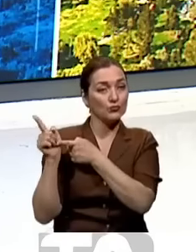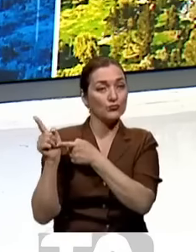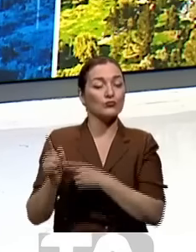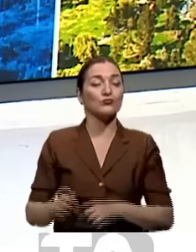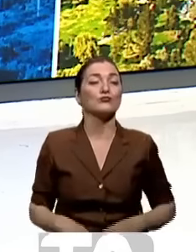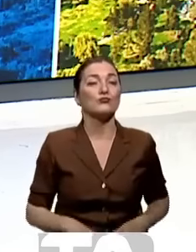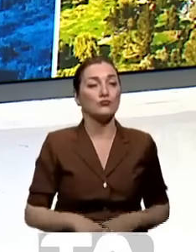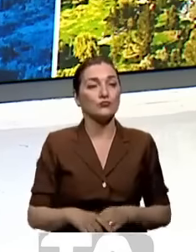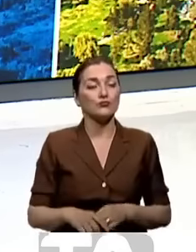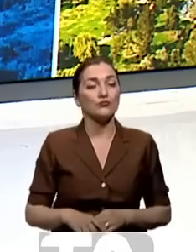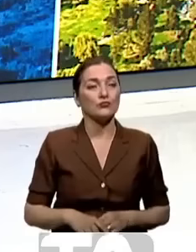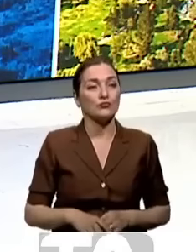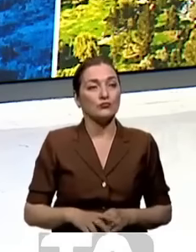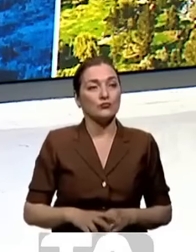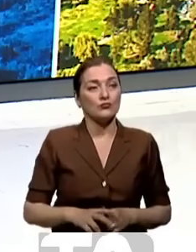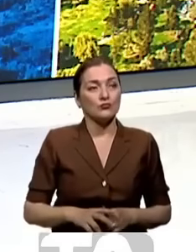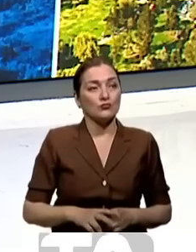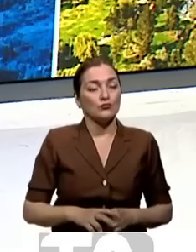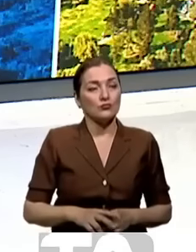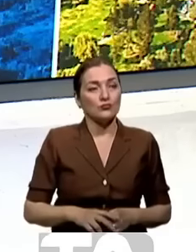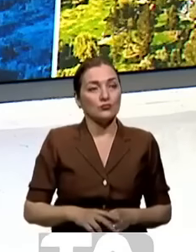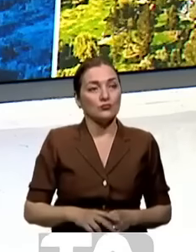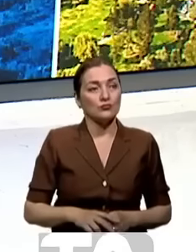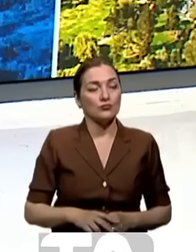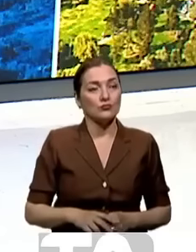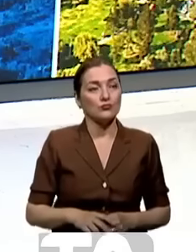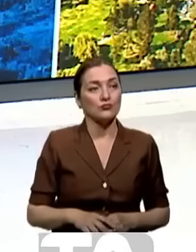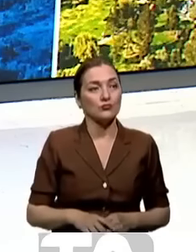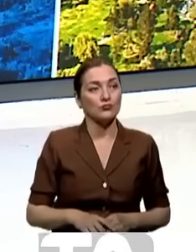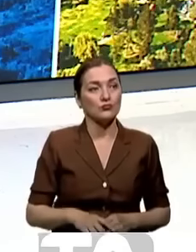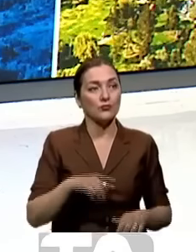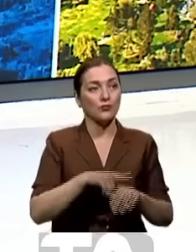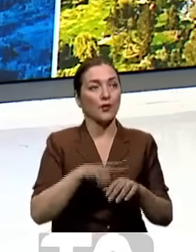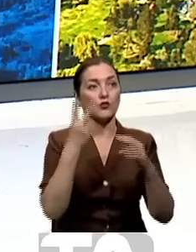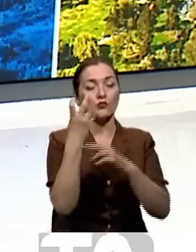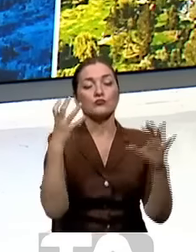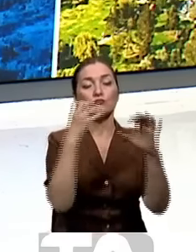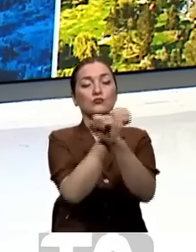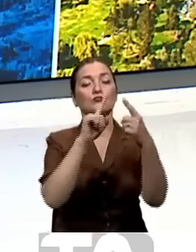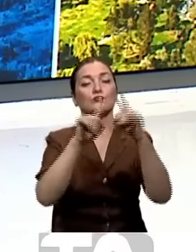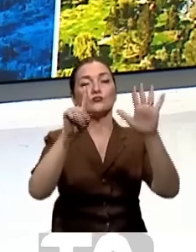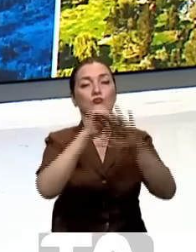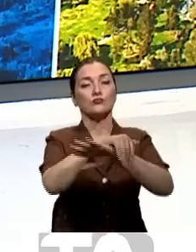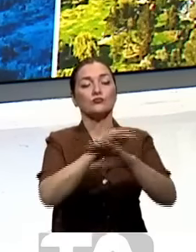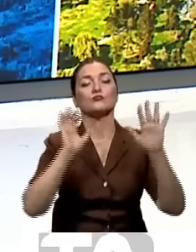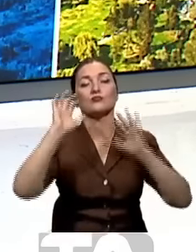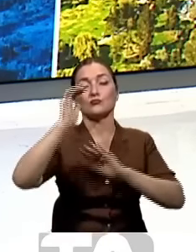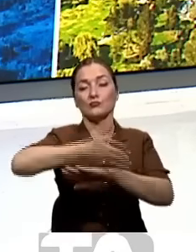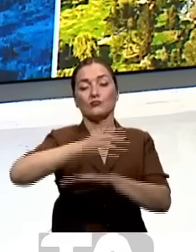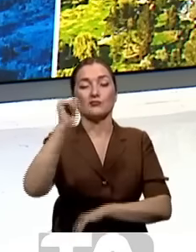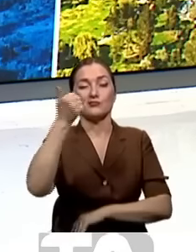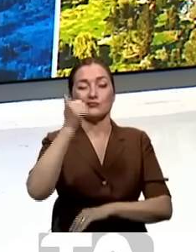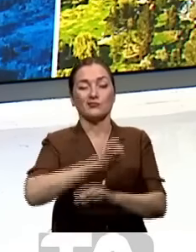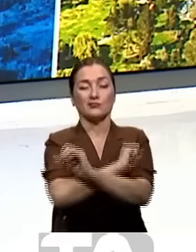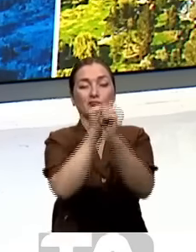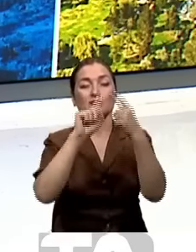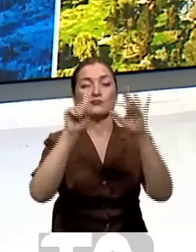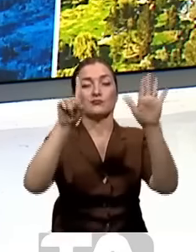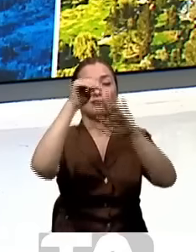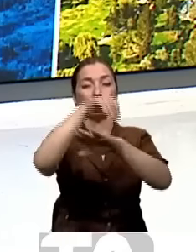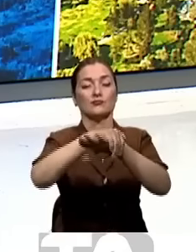y Sangolquí. Es un corte bastante largo. De 0 horas a 6 de la mañana y de 10 de la mañana a 6 de la tarde